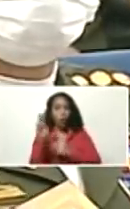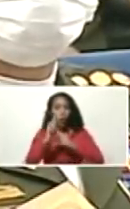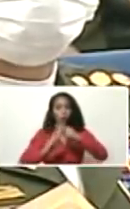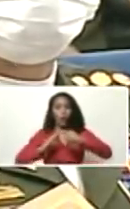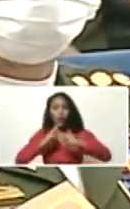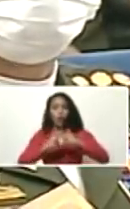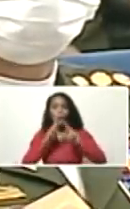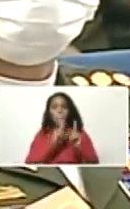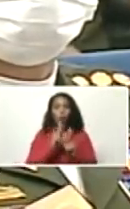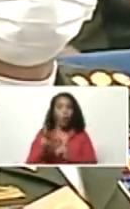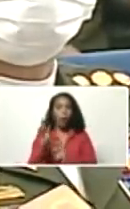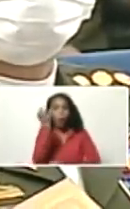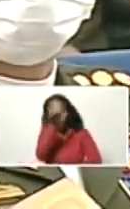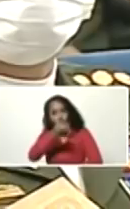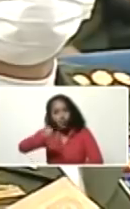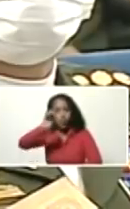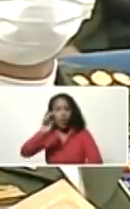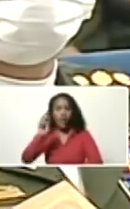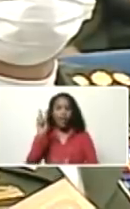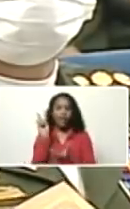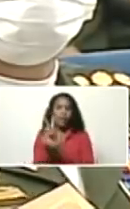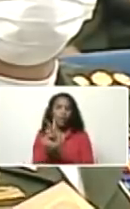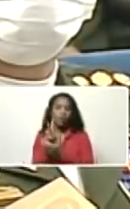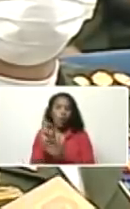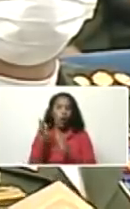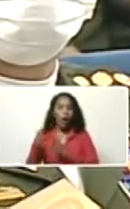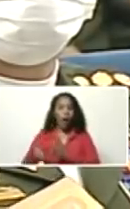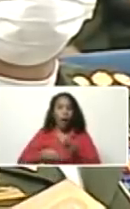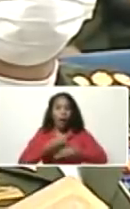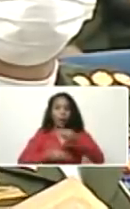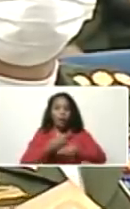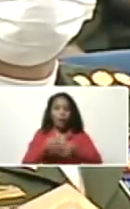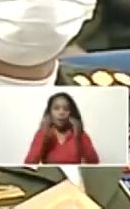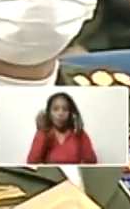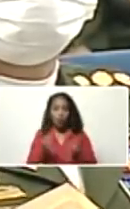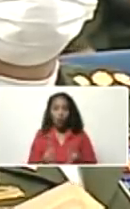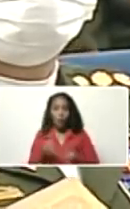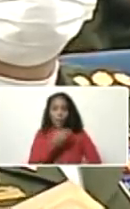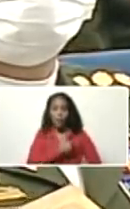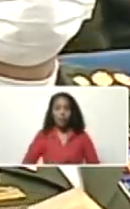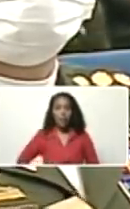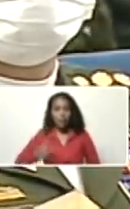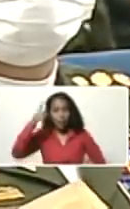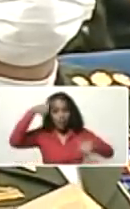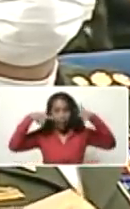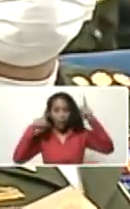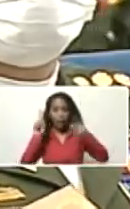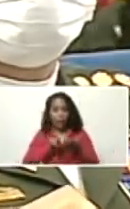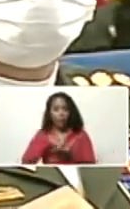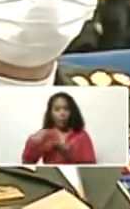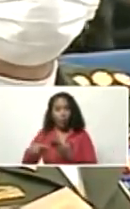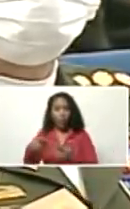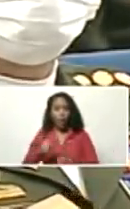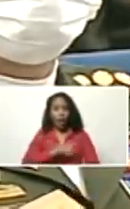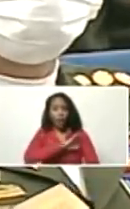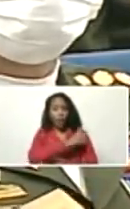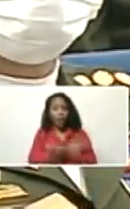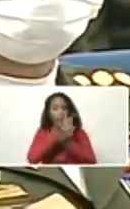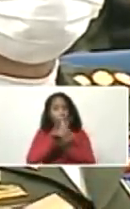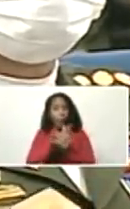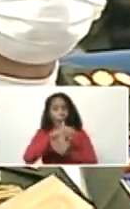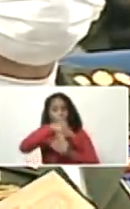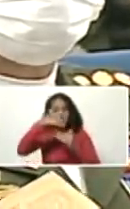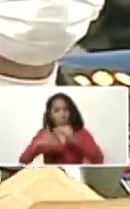programas de Globovisión y Venevisión conducían a una conclusión segura. El presidente Chávez estaba al borde del derrumbe y la Fuerza Armada lista para actuar